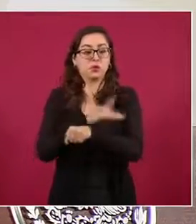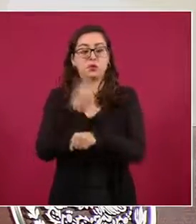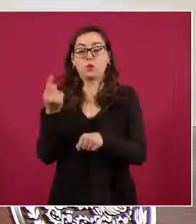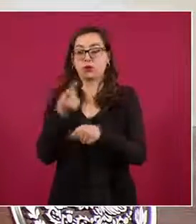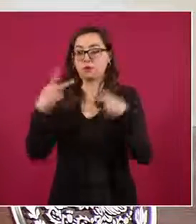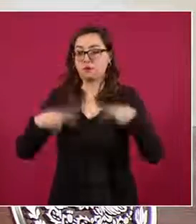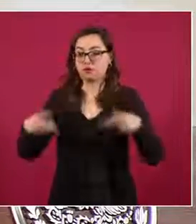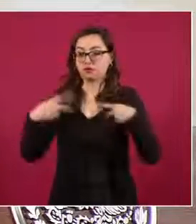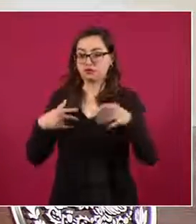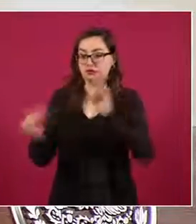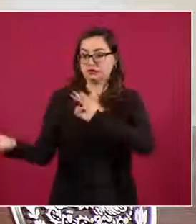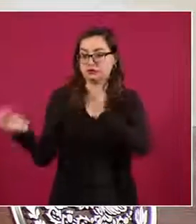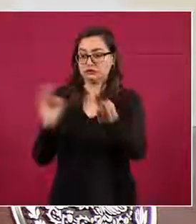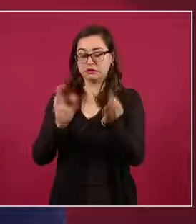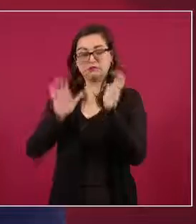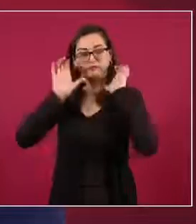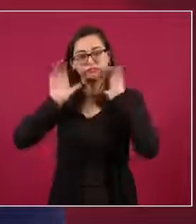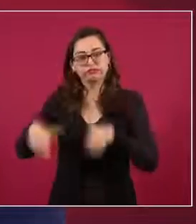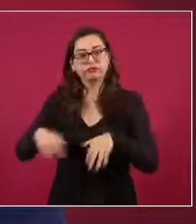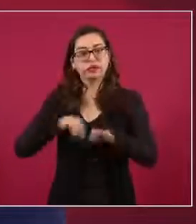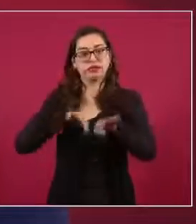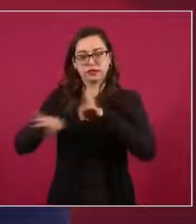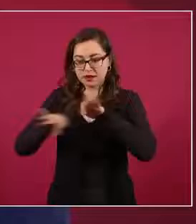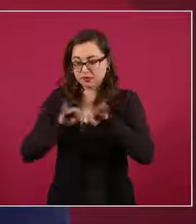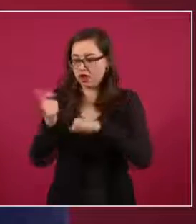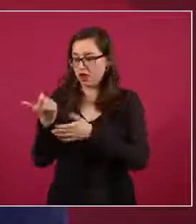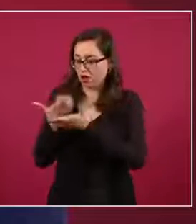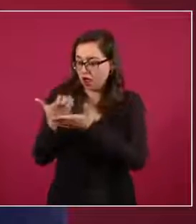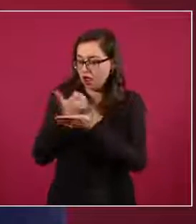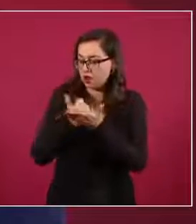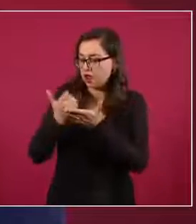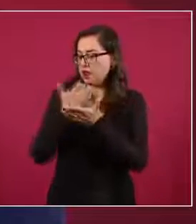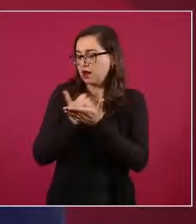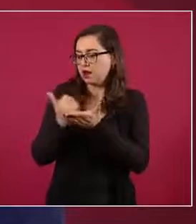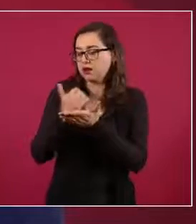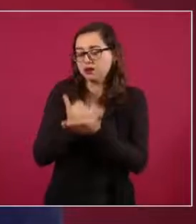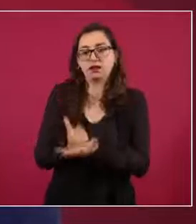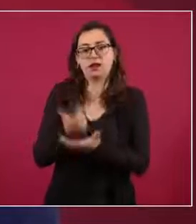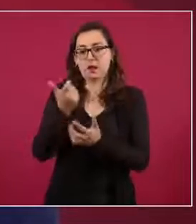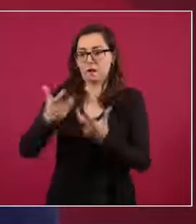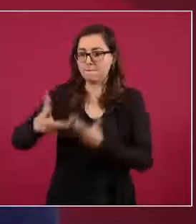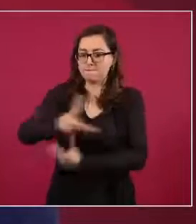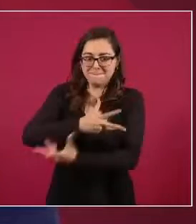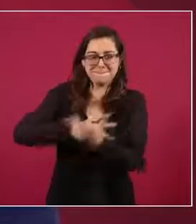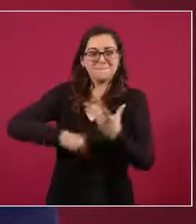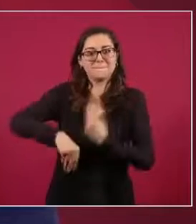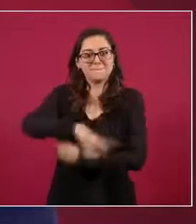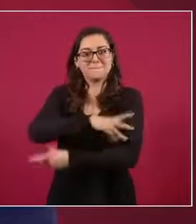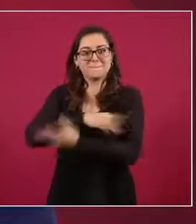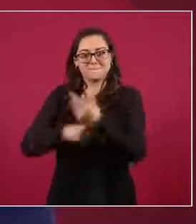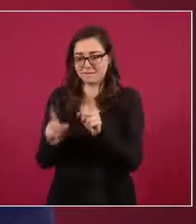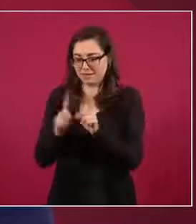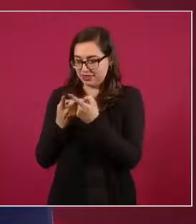significa pues que se reactive la economía de los pueblos.